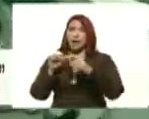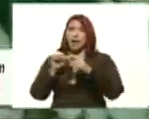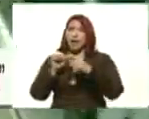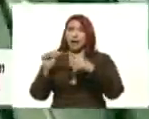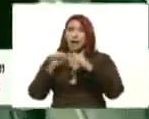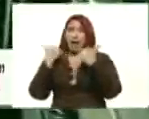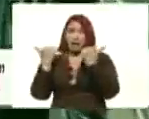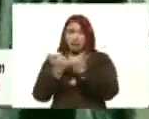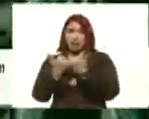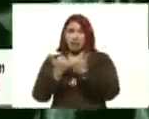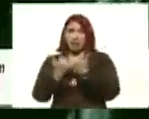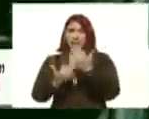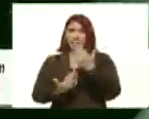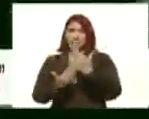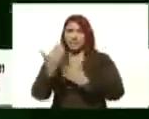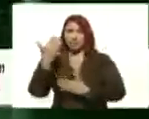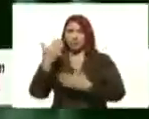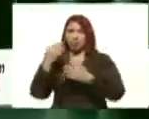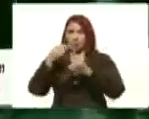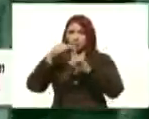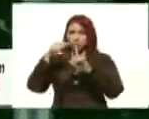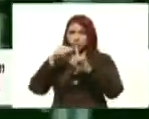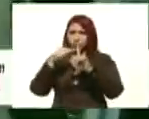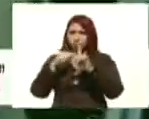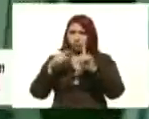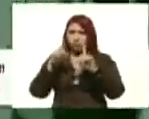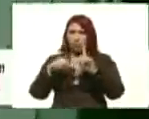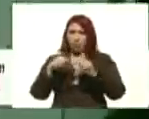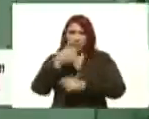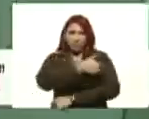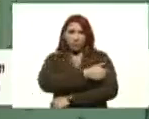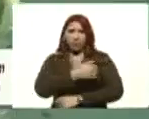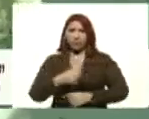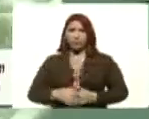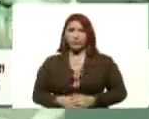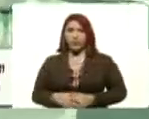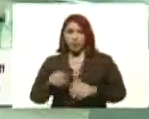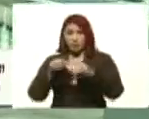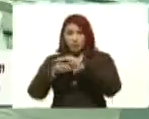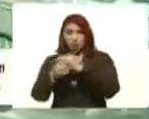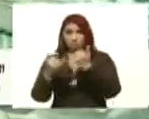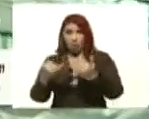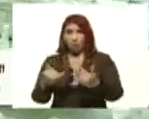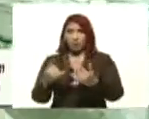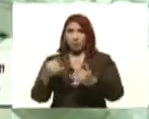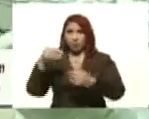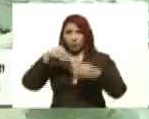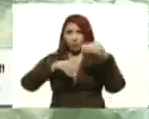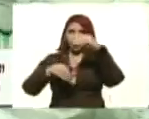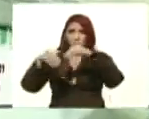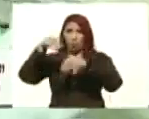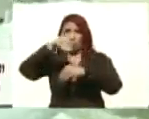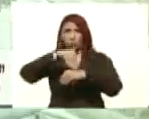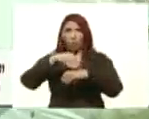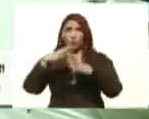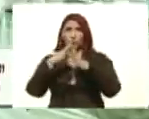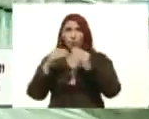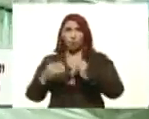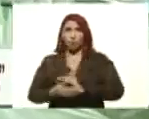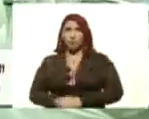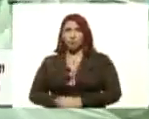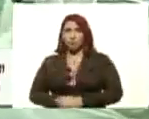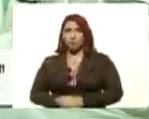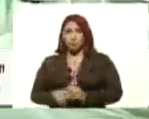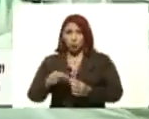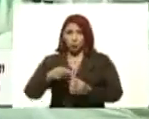jeringa. Posteriormente pasamos a donde estamos ahorita, que es el área de ensamblaje, donde se ensambla el cilindro,